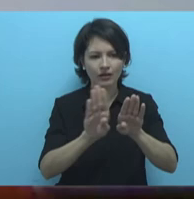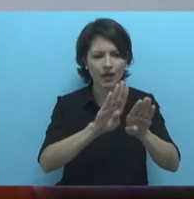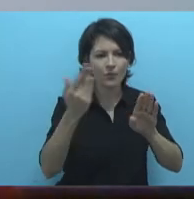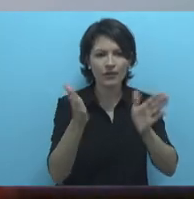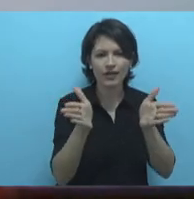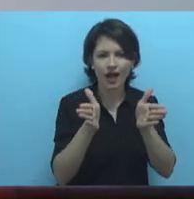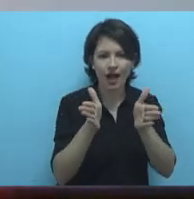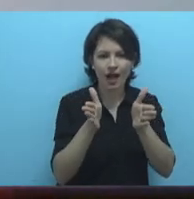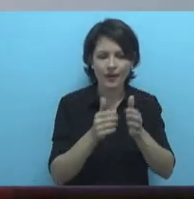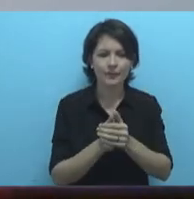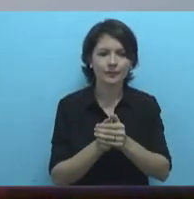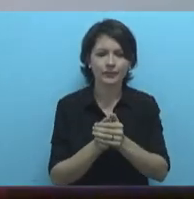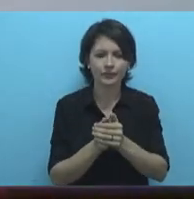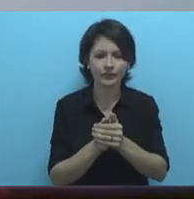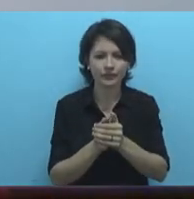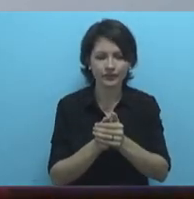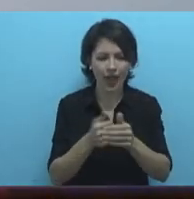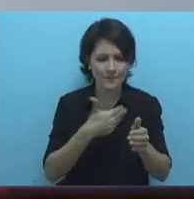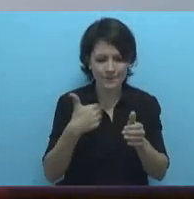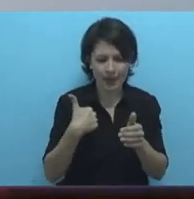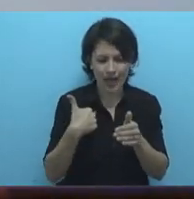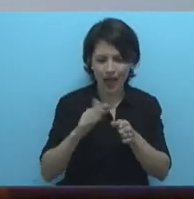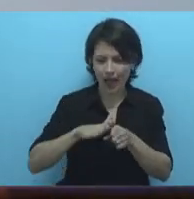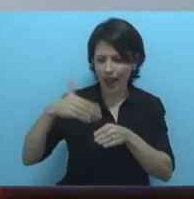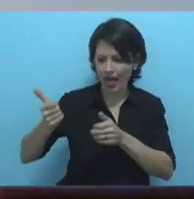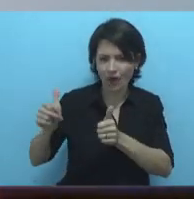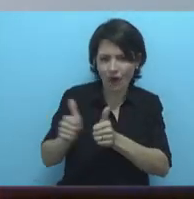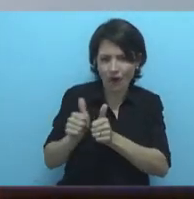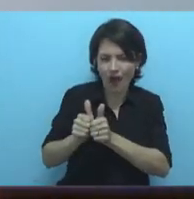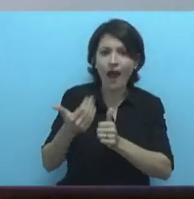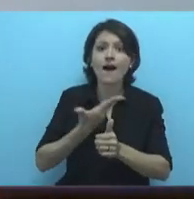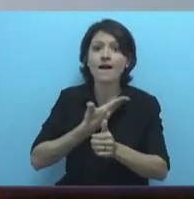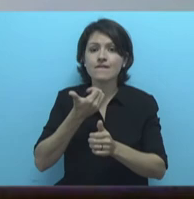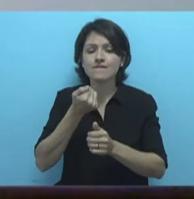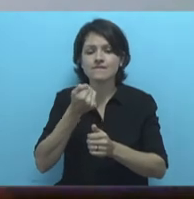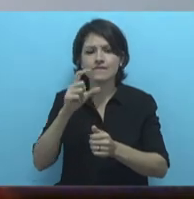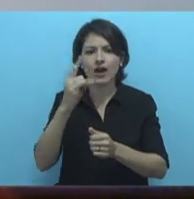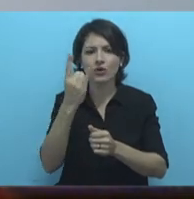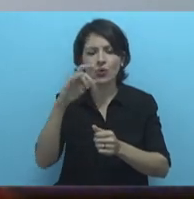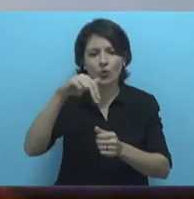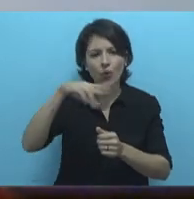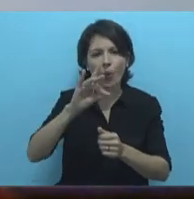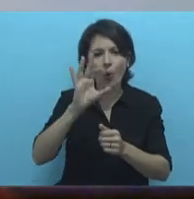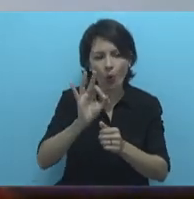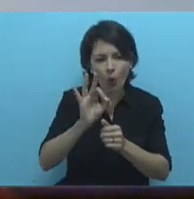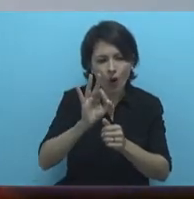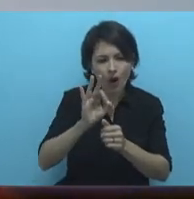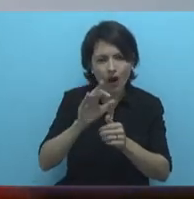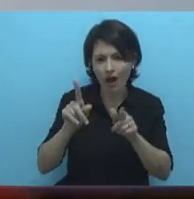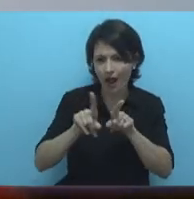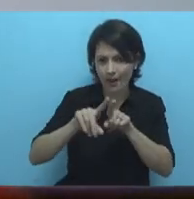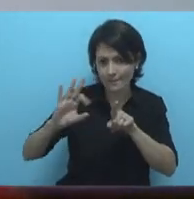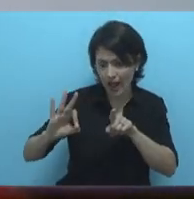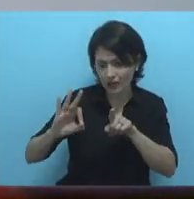junto a su mamá estaba facundo que es el hermano que recién salida del dormitorio estaba